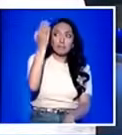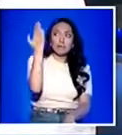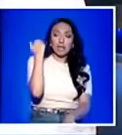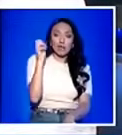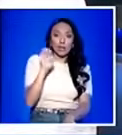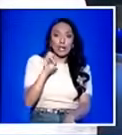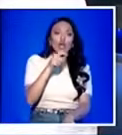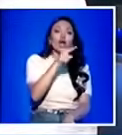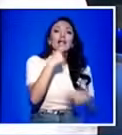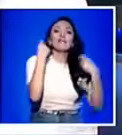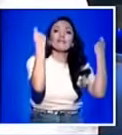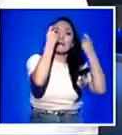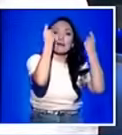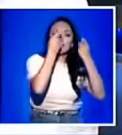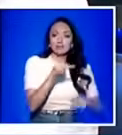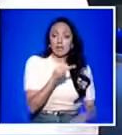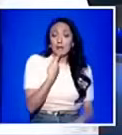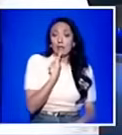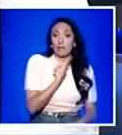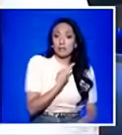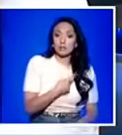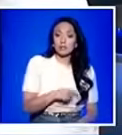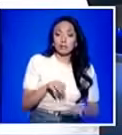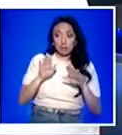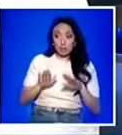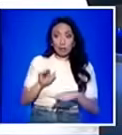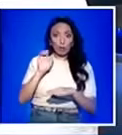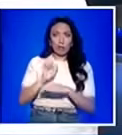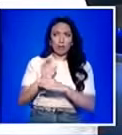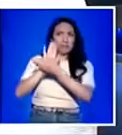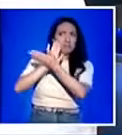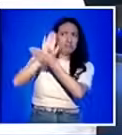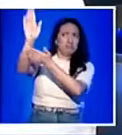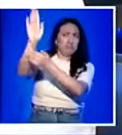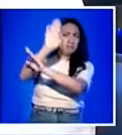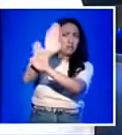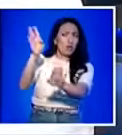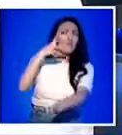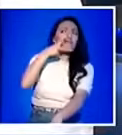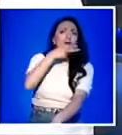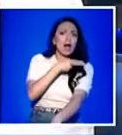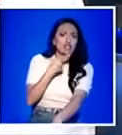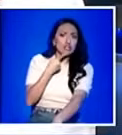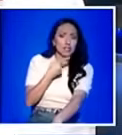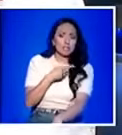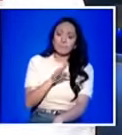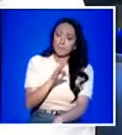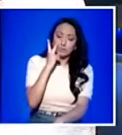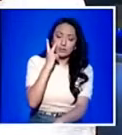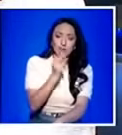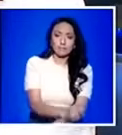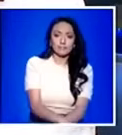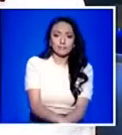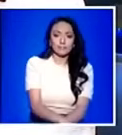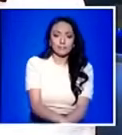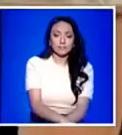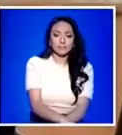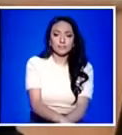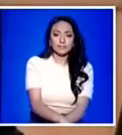El gobierno de Ecuador rechazó esa publicación y asegura que la historia es falsa. William Young con este tema.